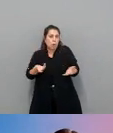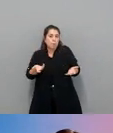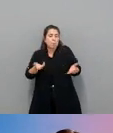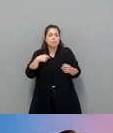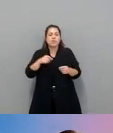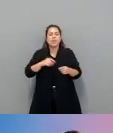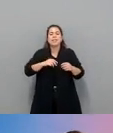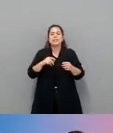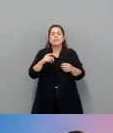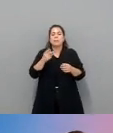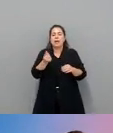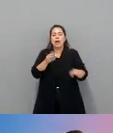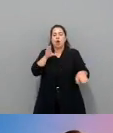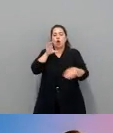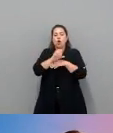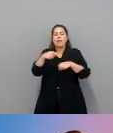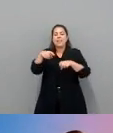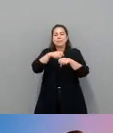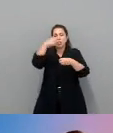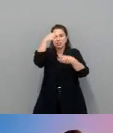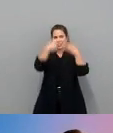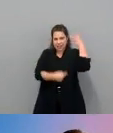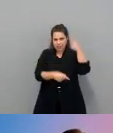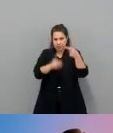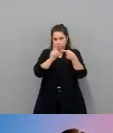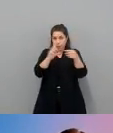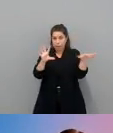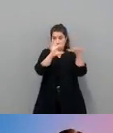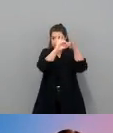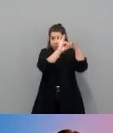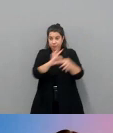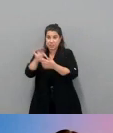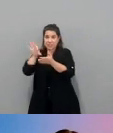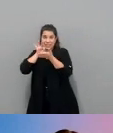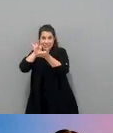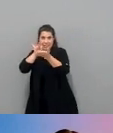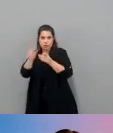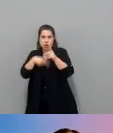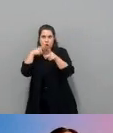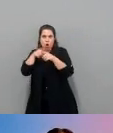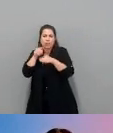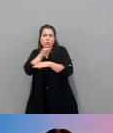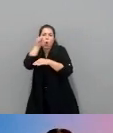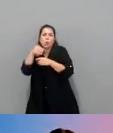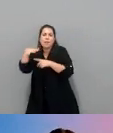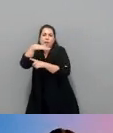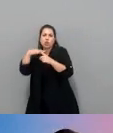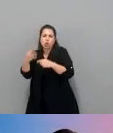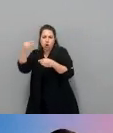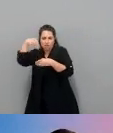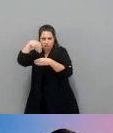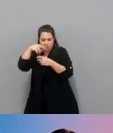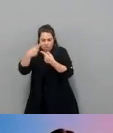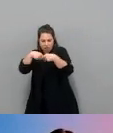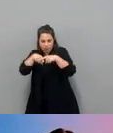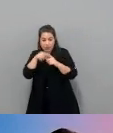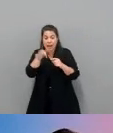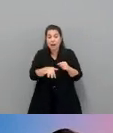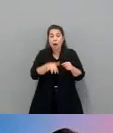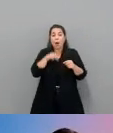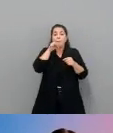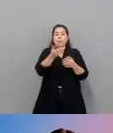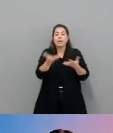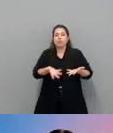prestaciones económicas que las vamos a ver ahora. Vinculada a un servicio, para cuidados en el entorno familiar y la prestación de